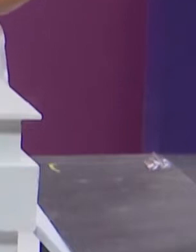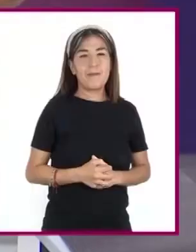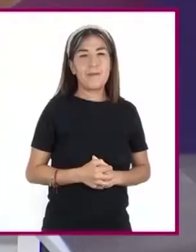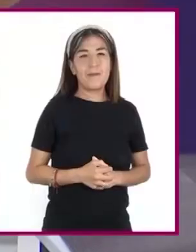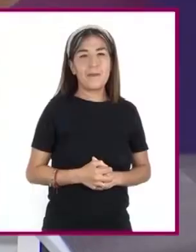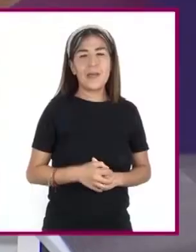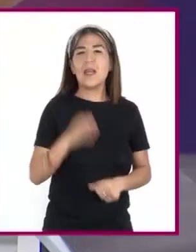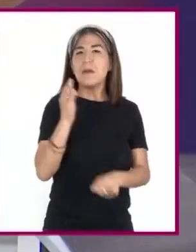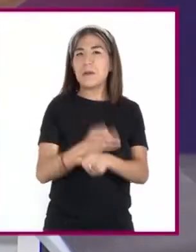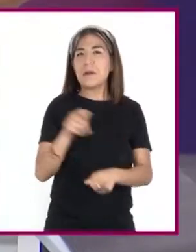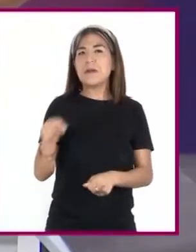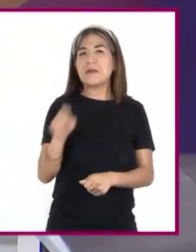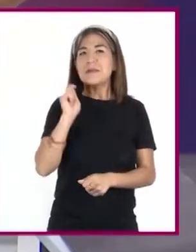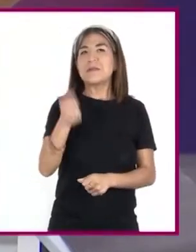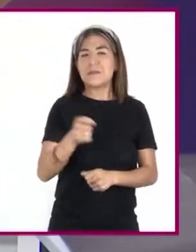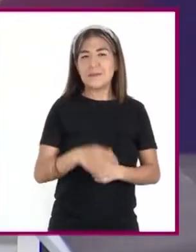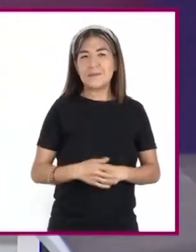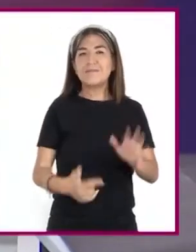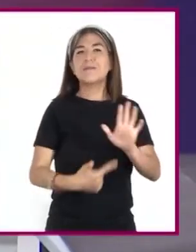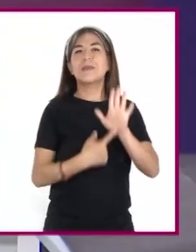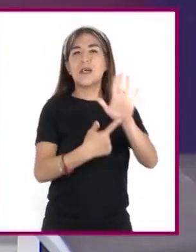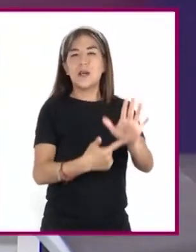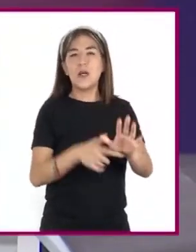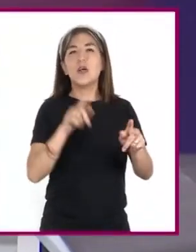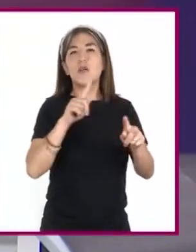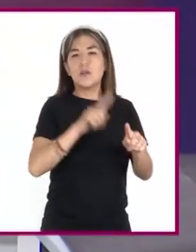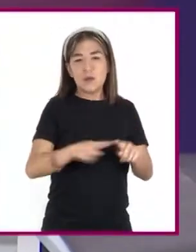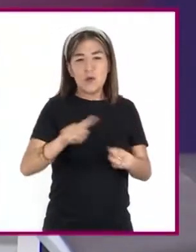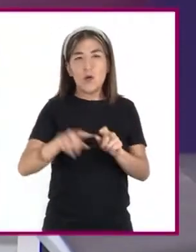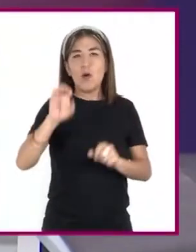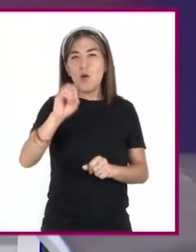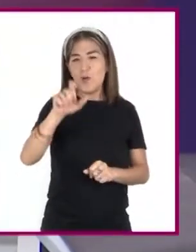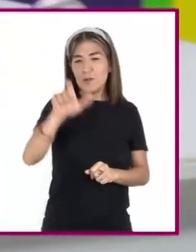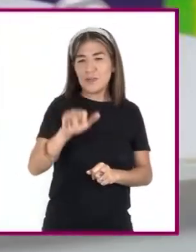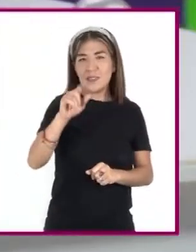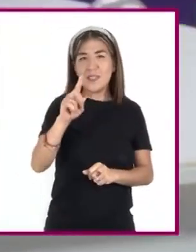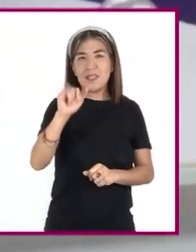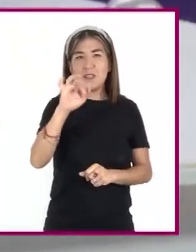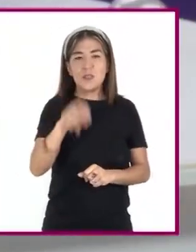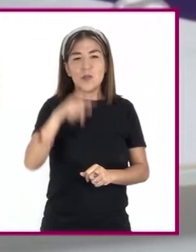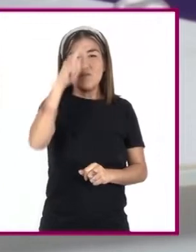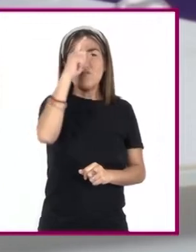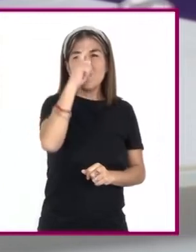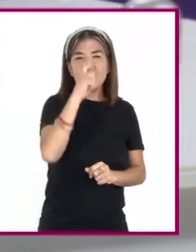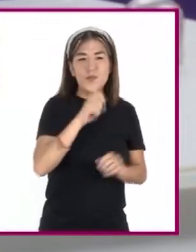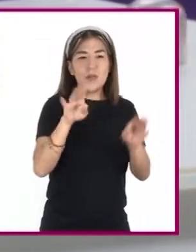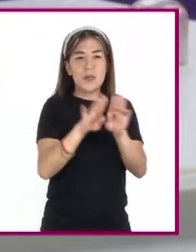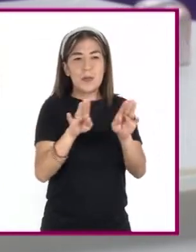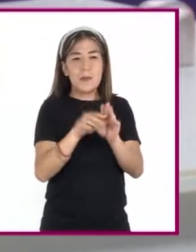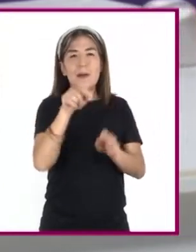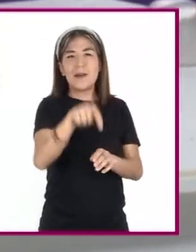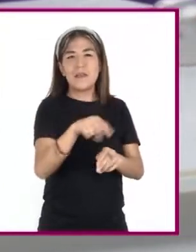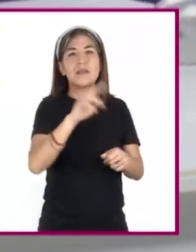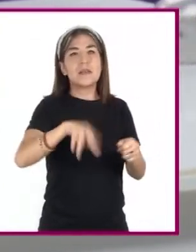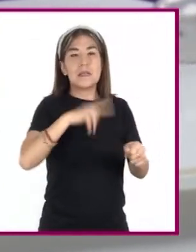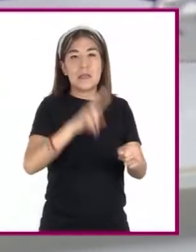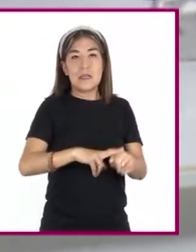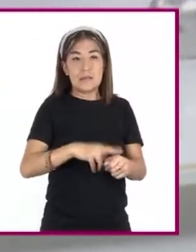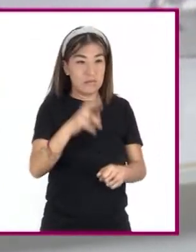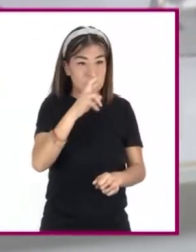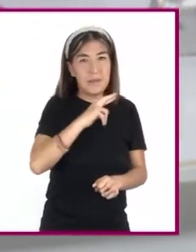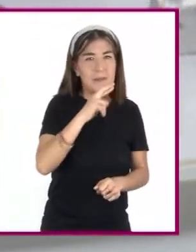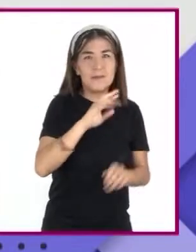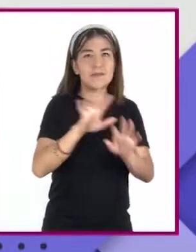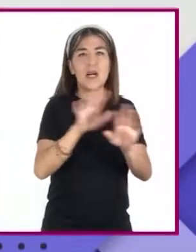Aquí tenemos una muestra de la oxidación del hierro en tiempo natural, es decir, no se aceleró la